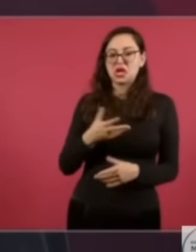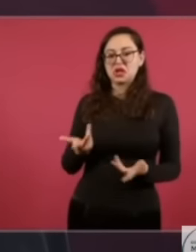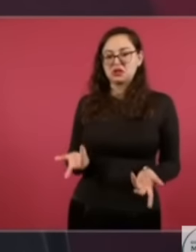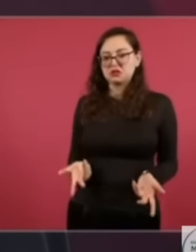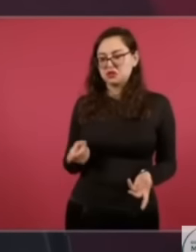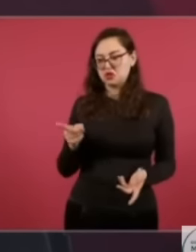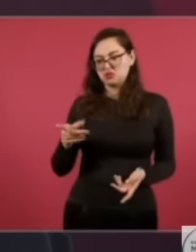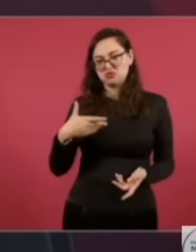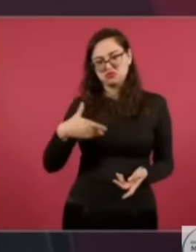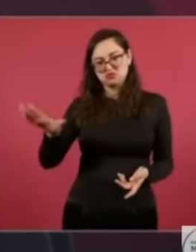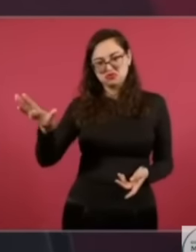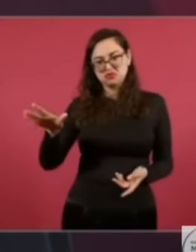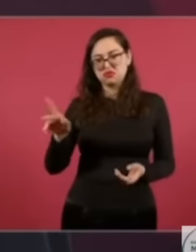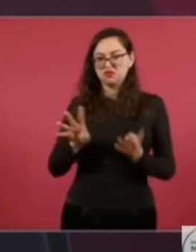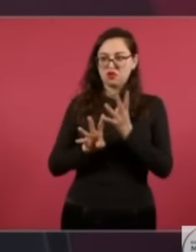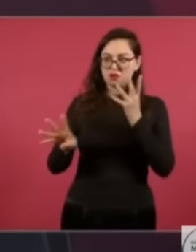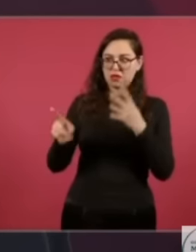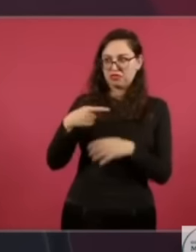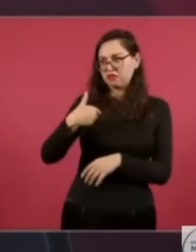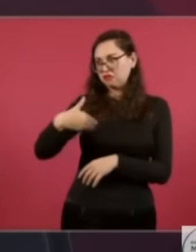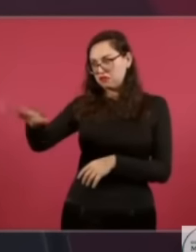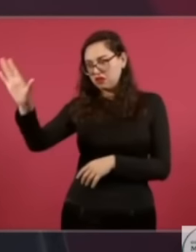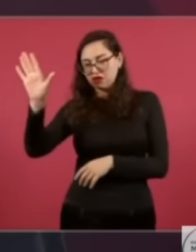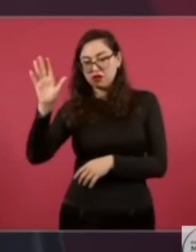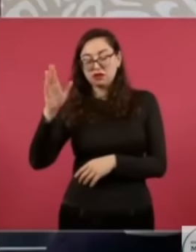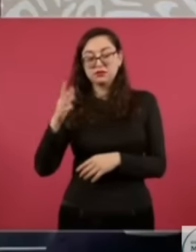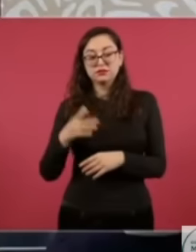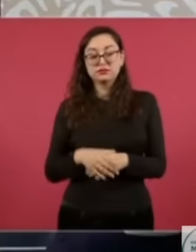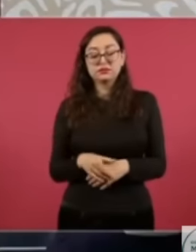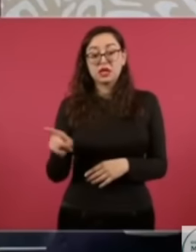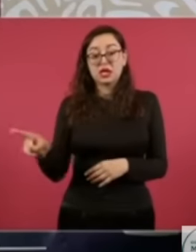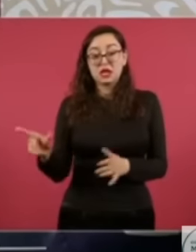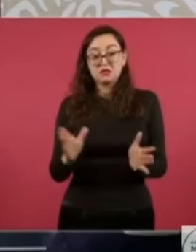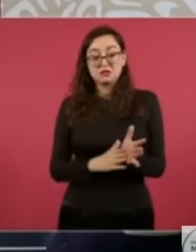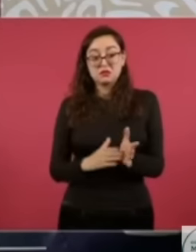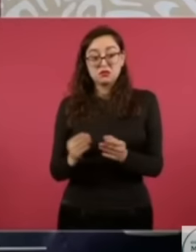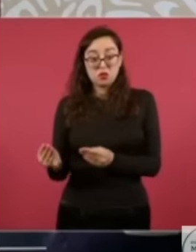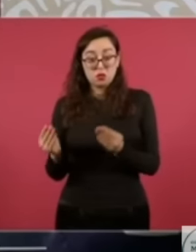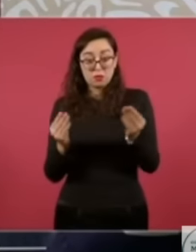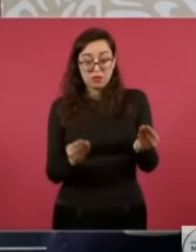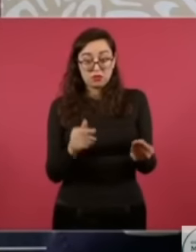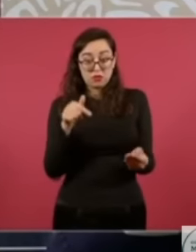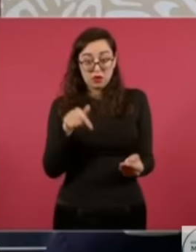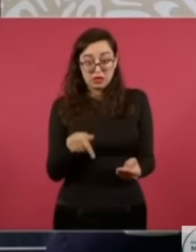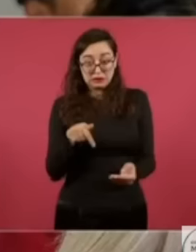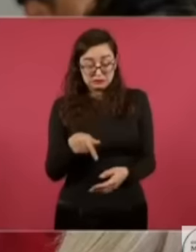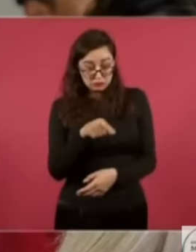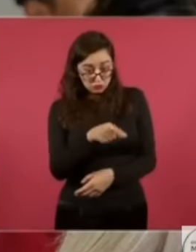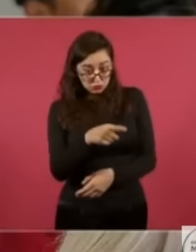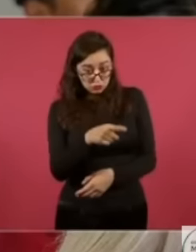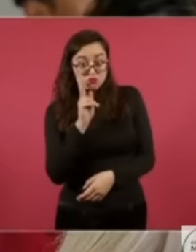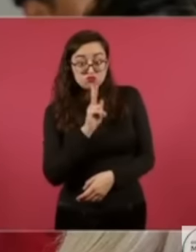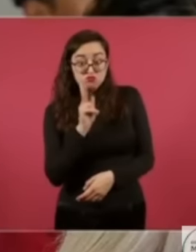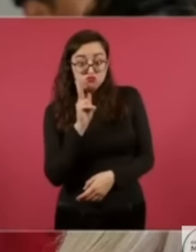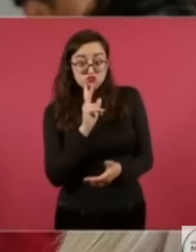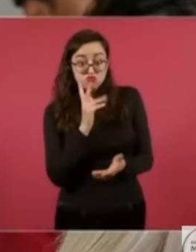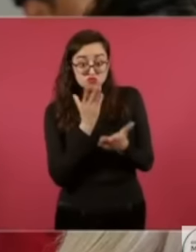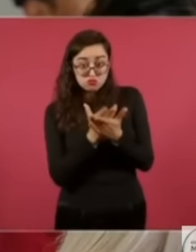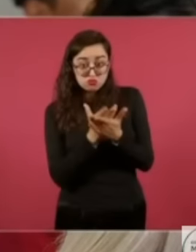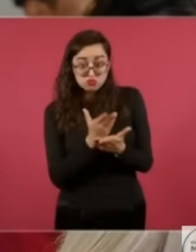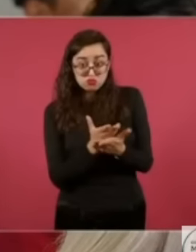a eso, vete para allá, fórmate allá. Y cuando entregó su documento aquí, le dijeron, ¿traes pruebas de eso? Porque si traes